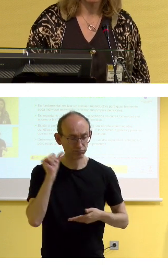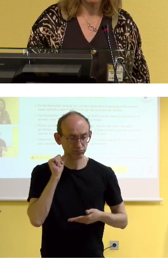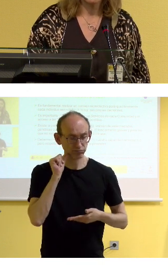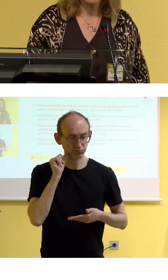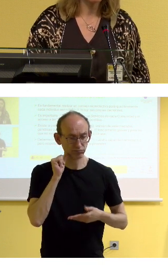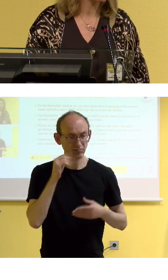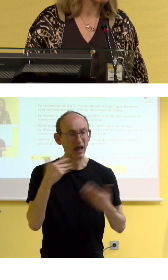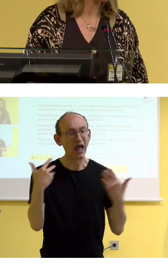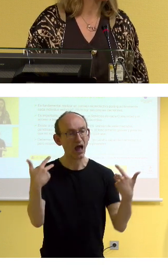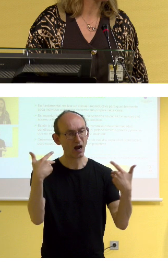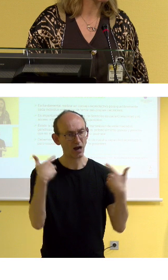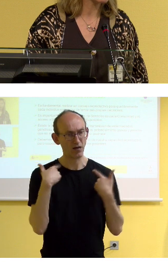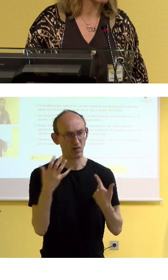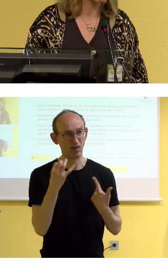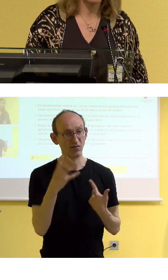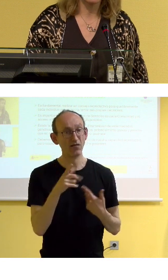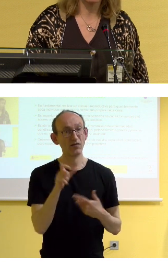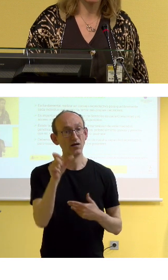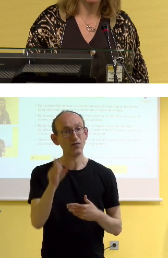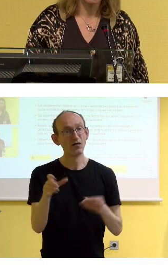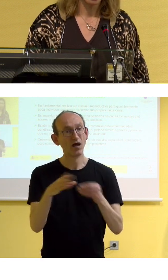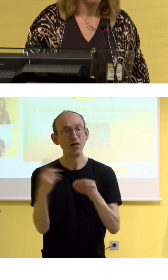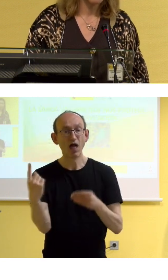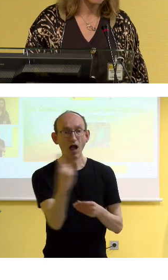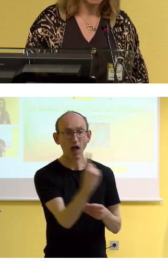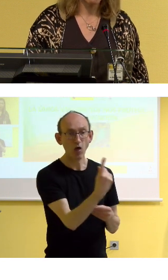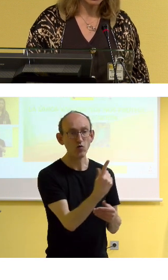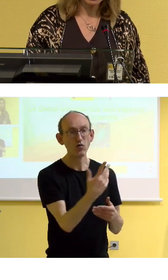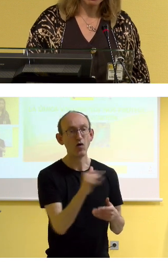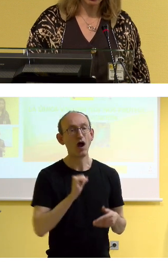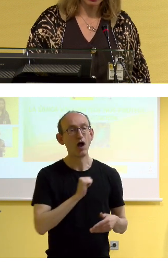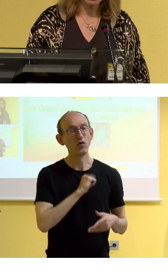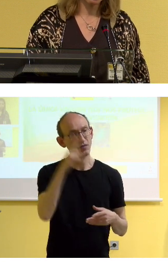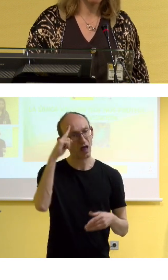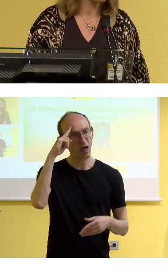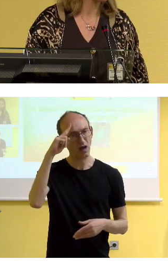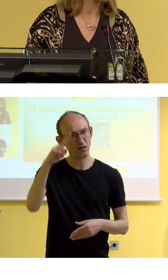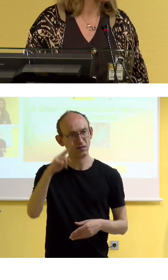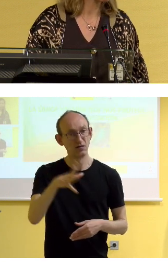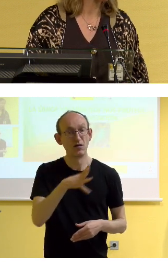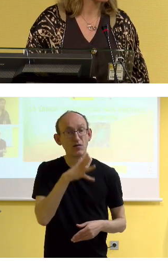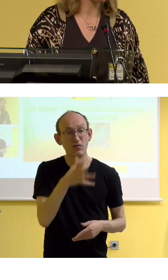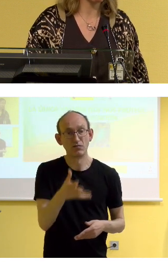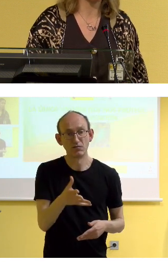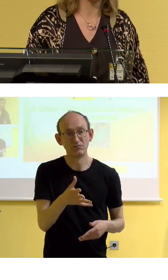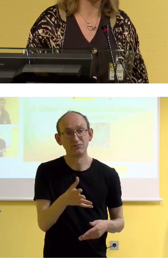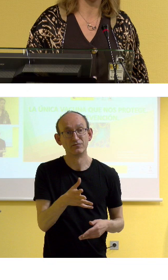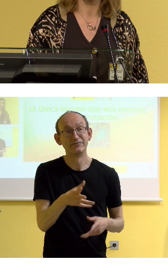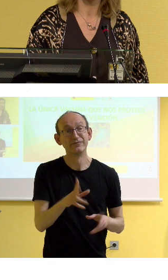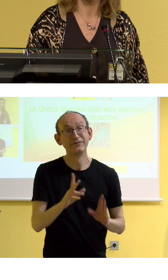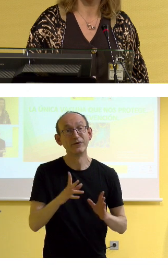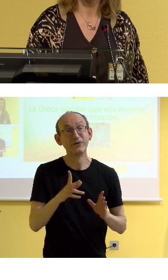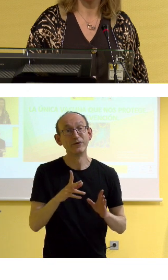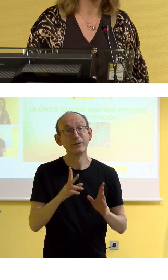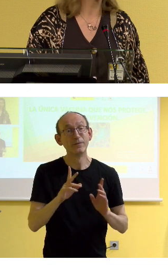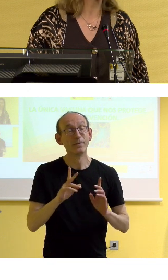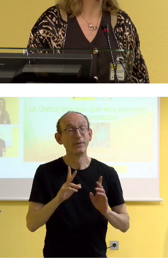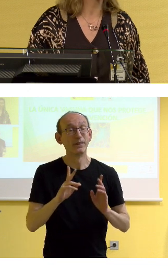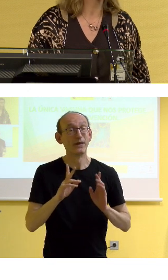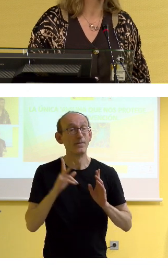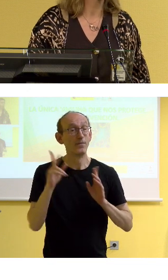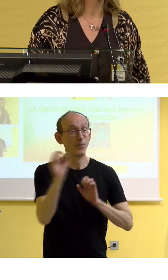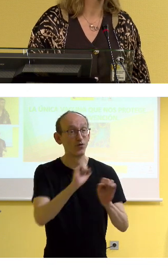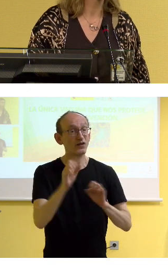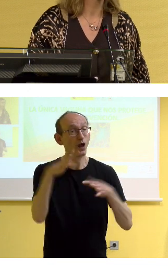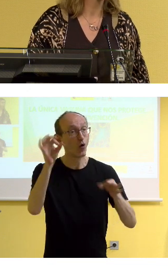pero respetando siempre la autonomía de los pacientes, porque la única vacuna que nos protege es la prevención. Muchas